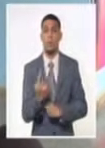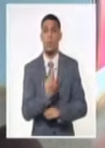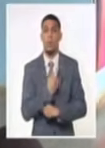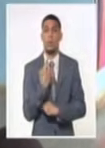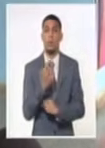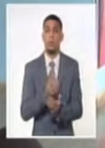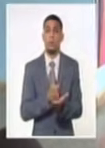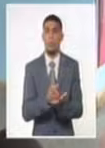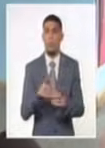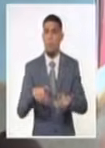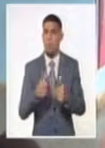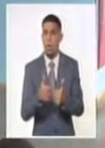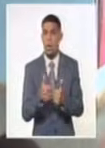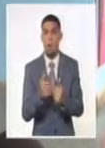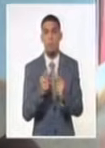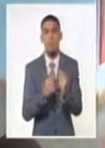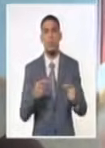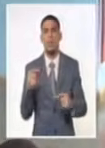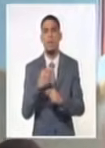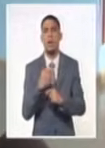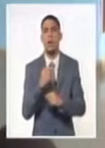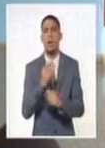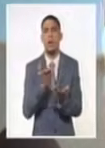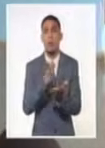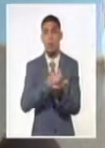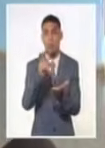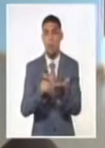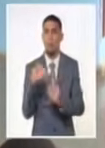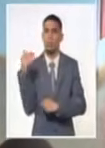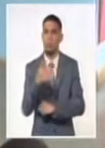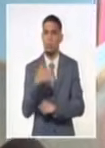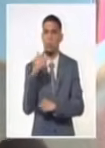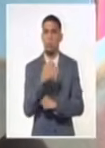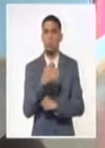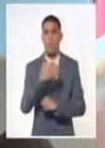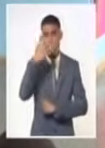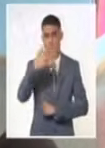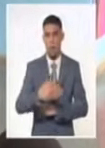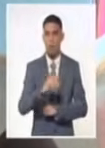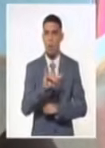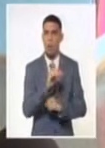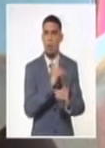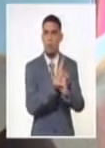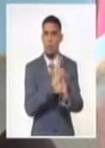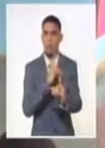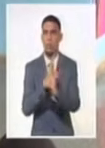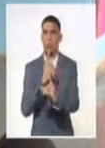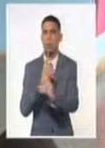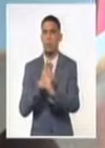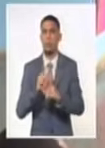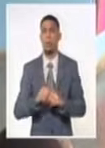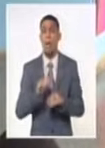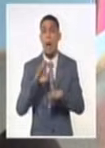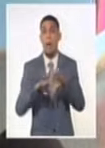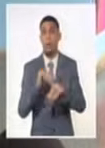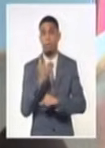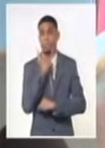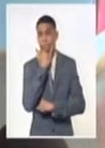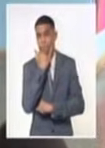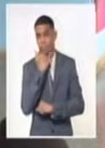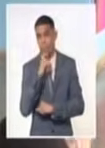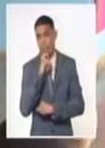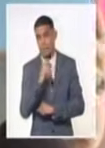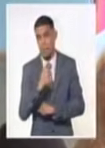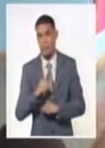de defender la mayor presencialidad posible, bueno, tampoco es posible que toda la presencialidad se mantenga, efectivamente ese es el problema. Entonces, dentro de todo eso, ir